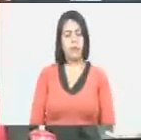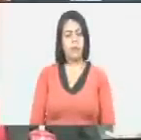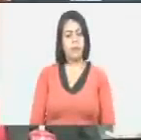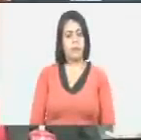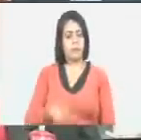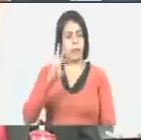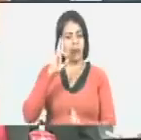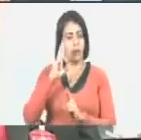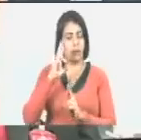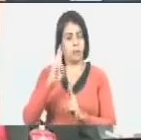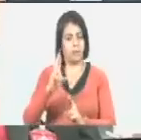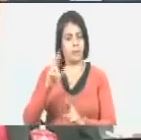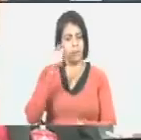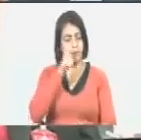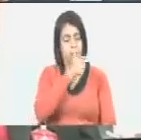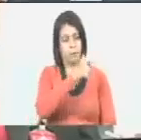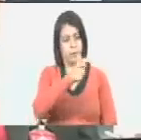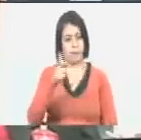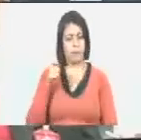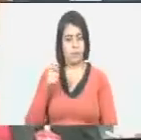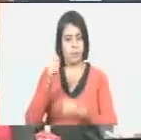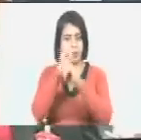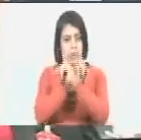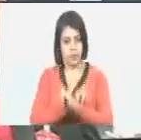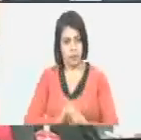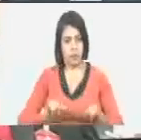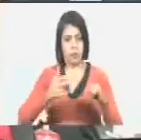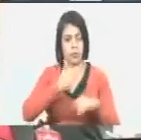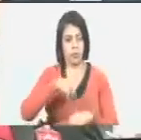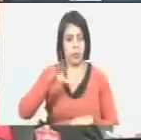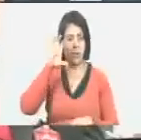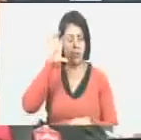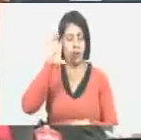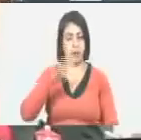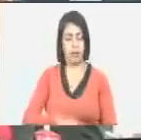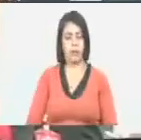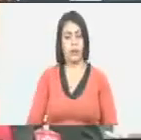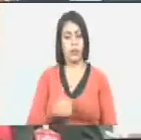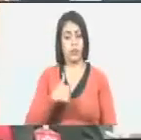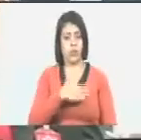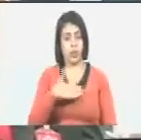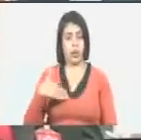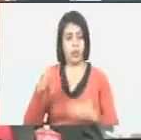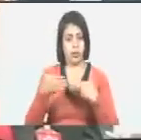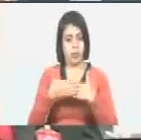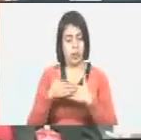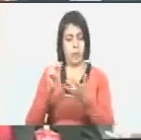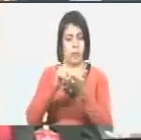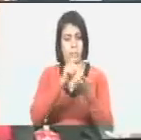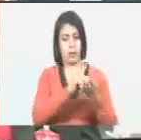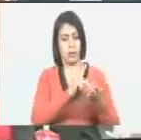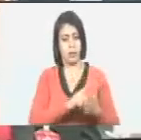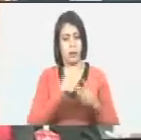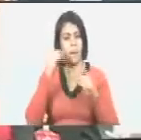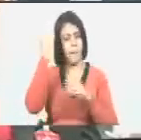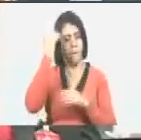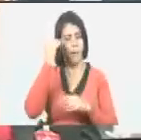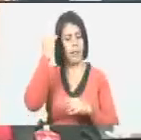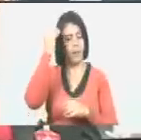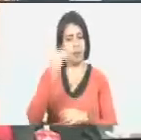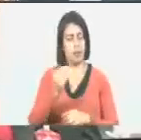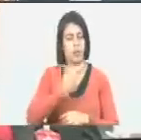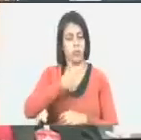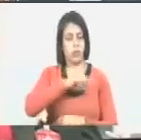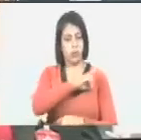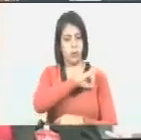el respeto a la soberanía e independencia de nuestra patria. Yo quiero cerrar esta intervención con un pensamiento de